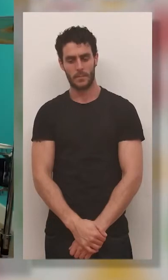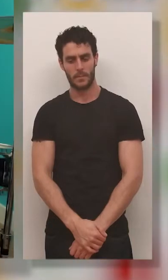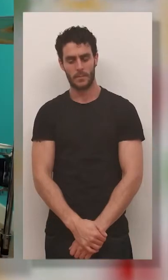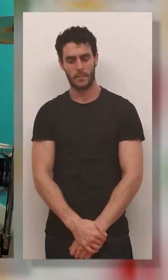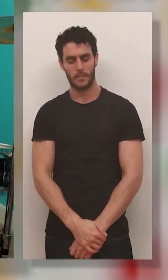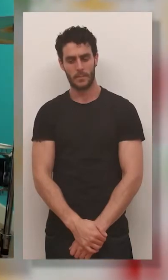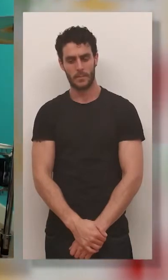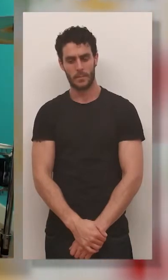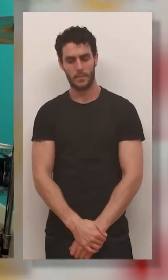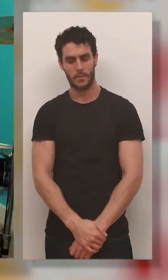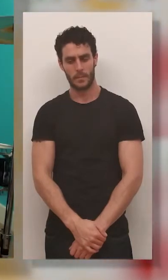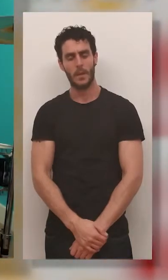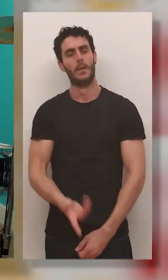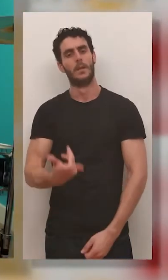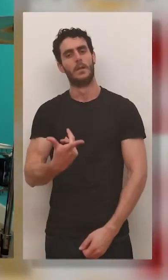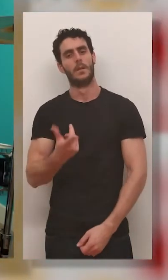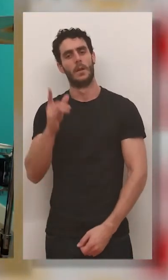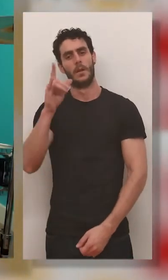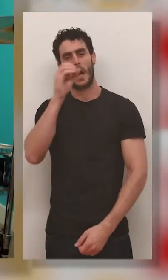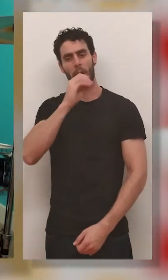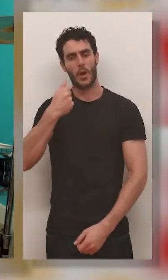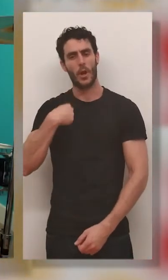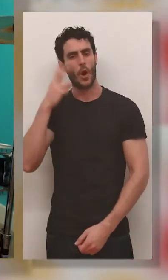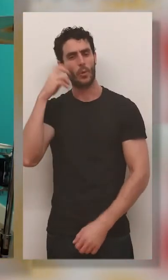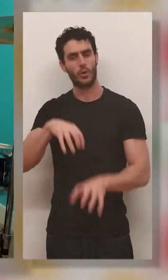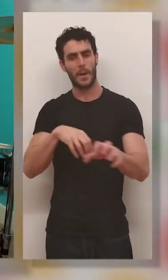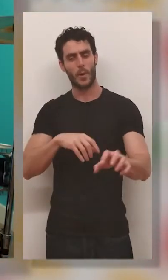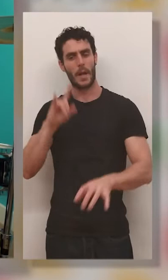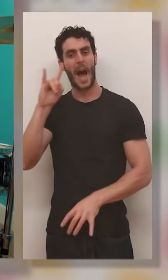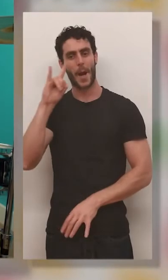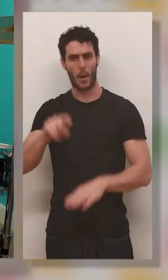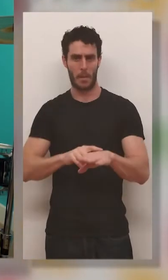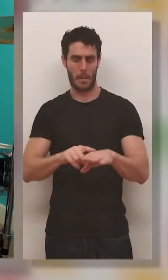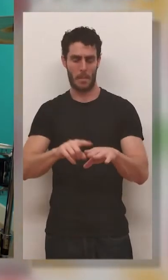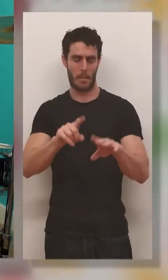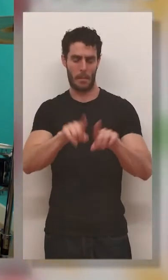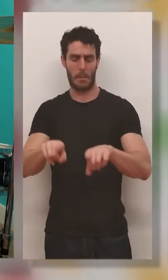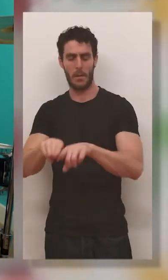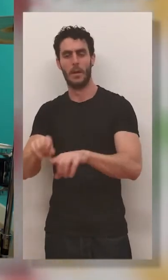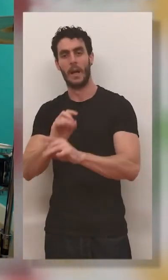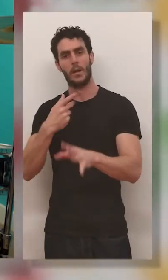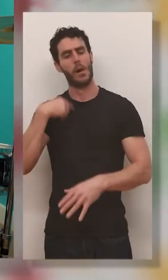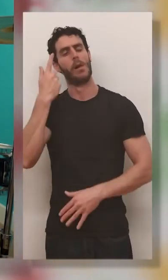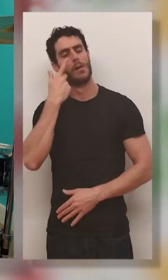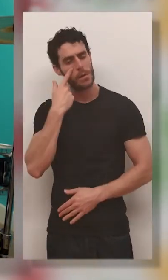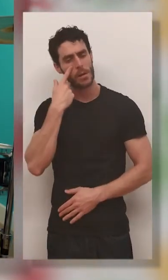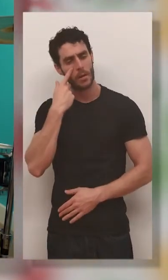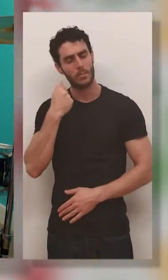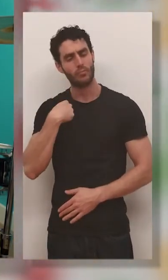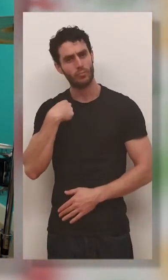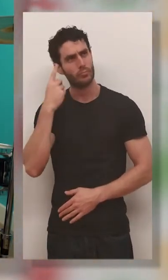La mayoría de canciones que escucho son así de rock y de ese estilo y pues yo sí me fijé en que siempre me daba